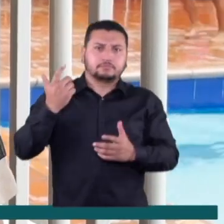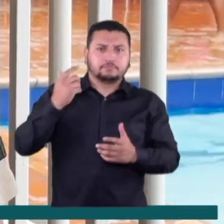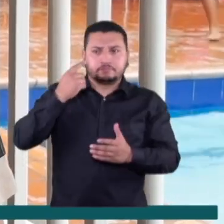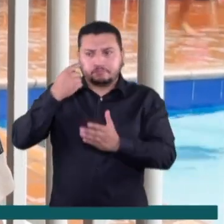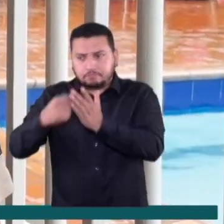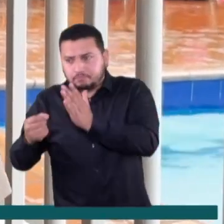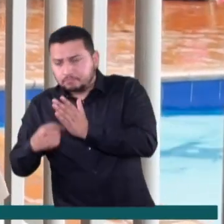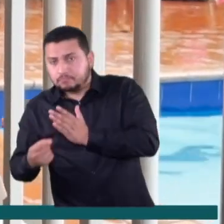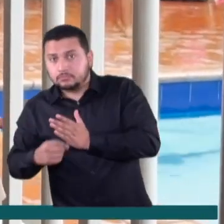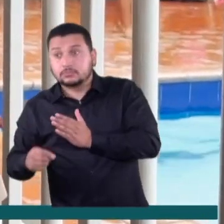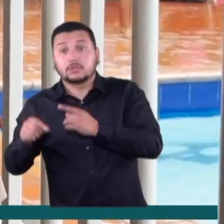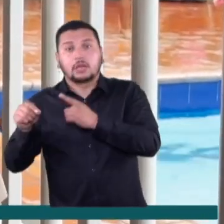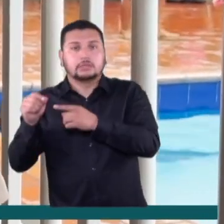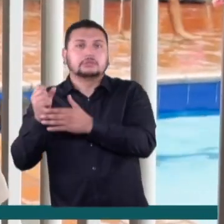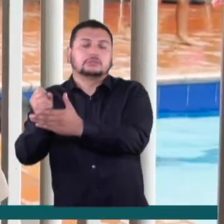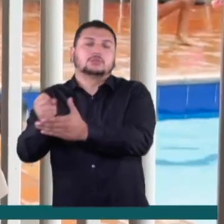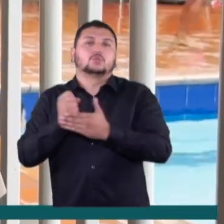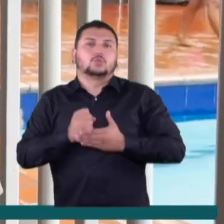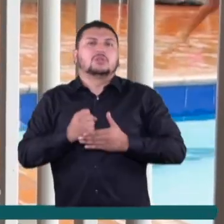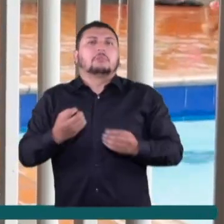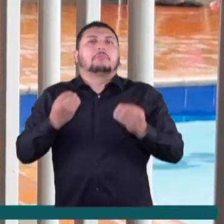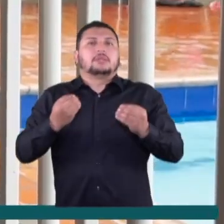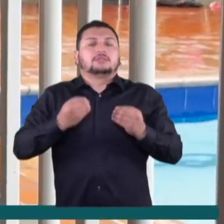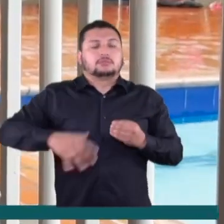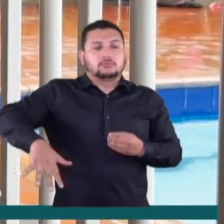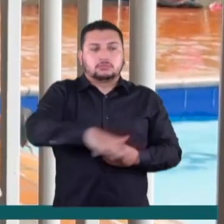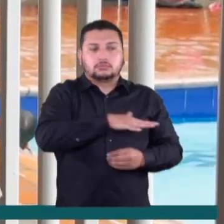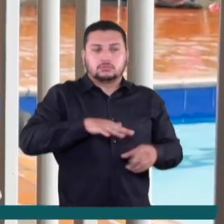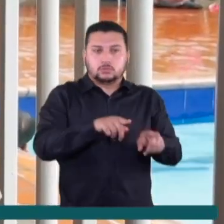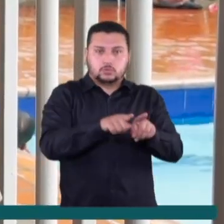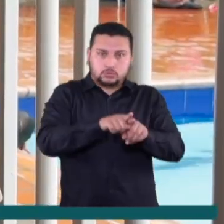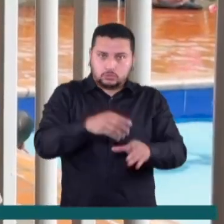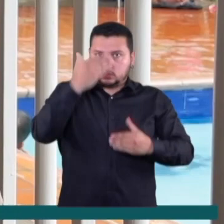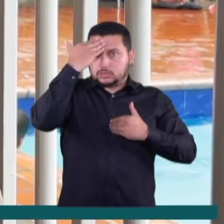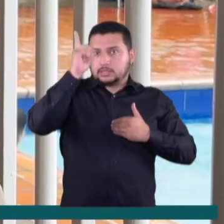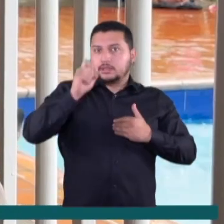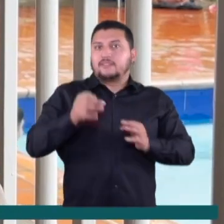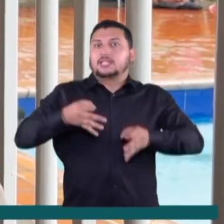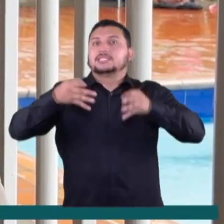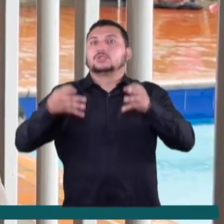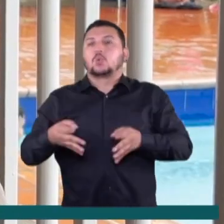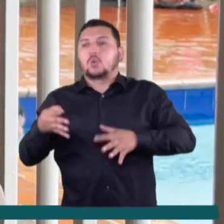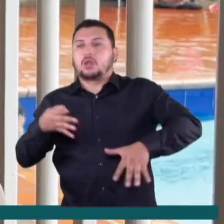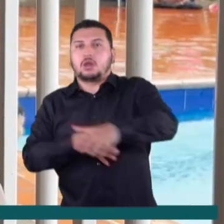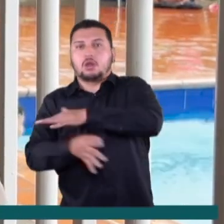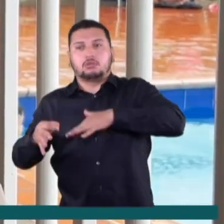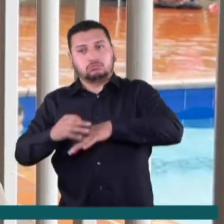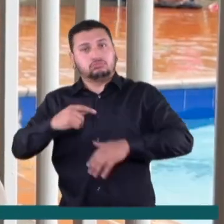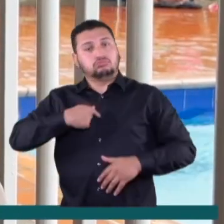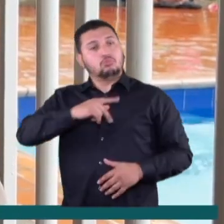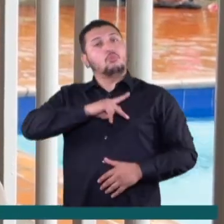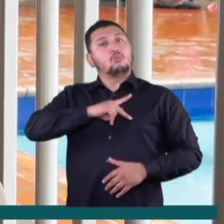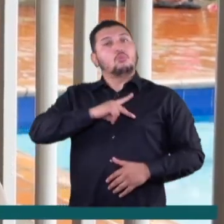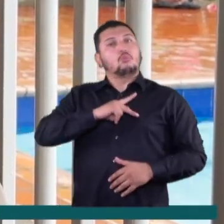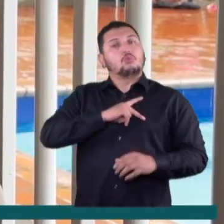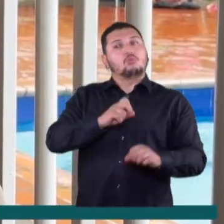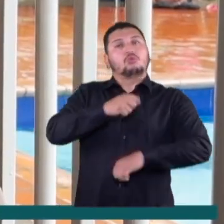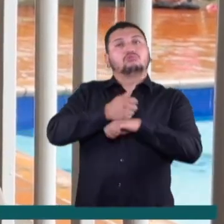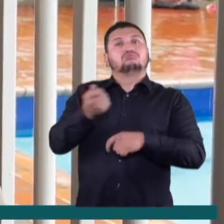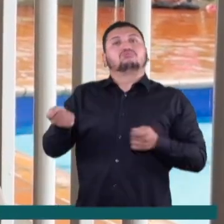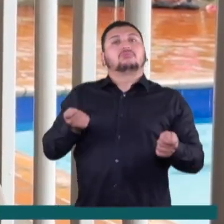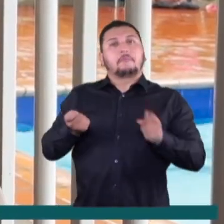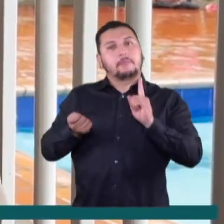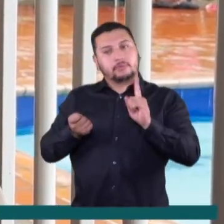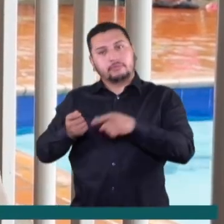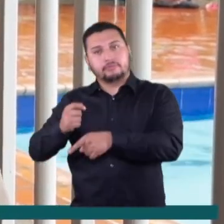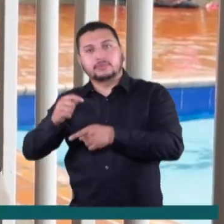de piscina nos ayuda también a poder tomar conciencia de la seguridad que tenemos que implementar como propietarios y gerentes de estos centros